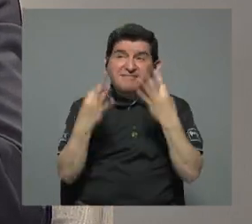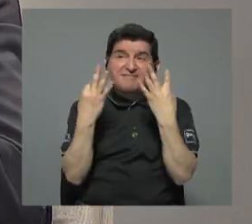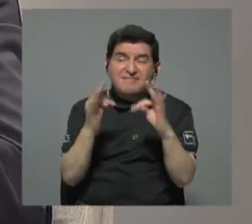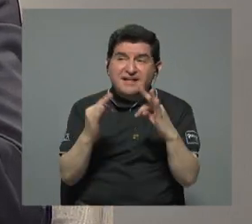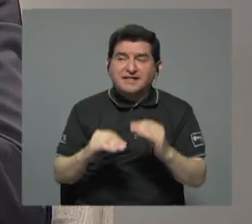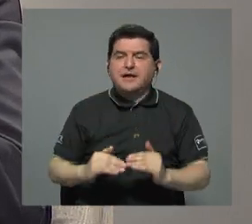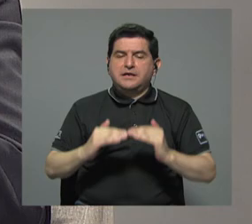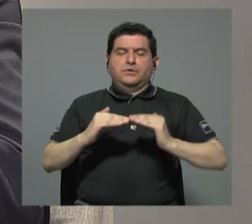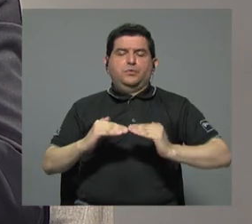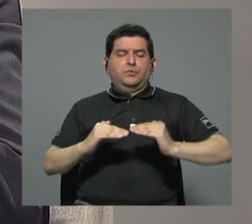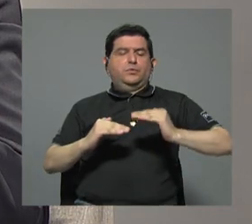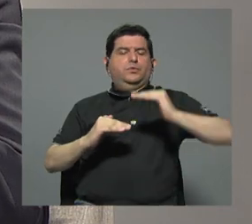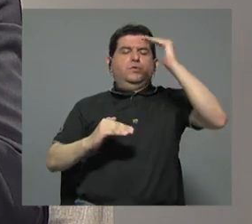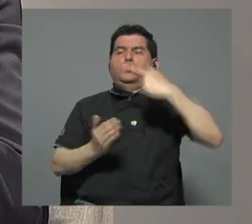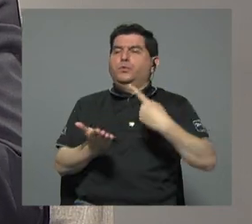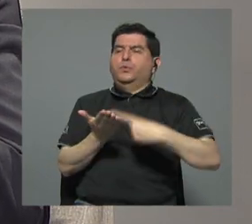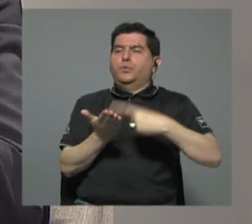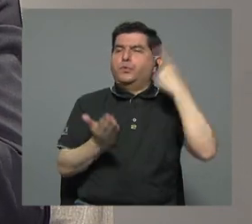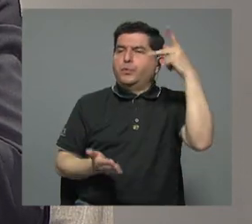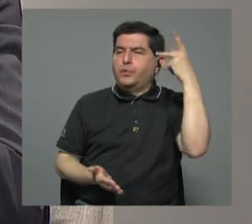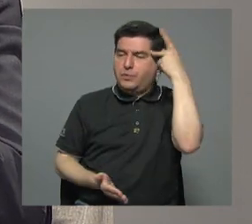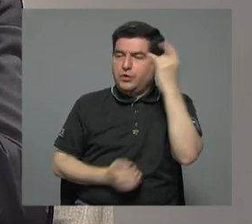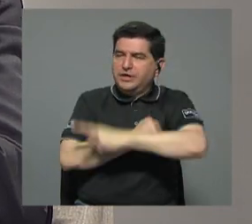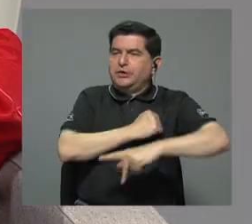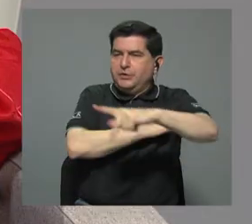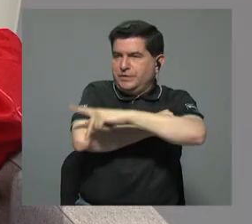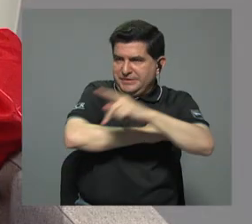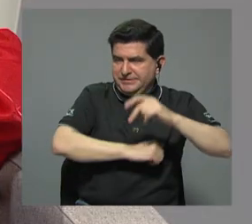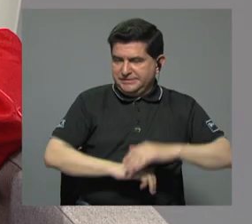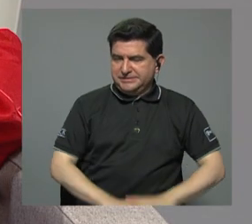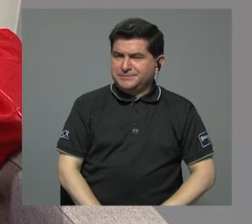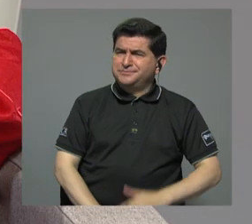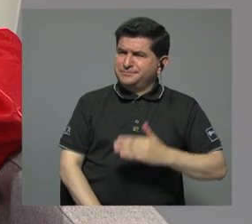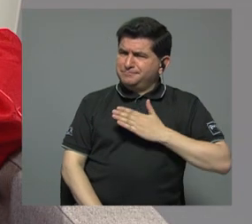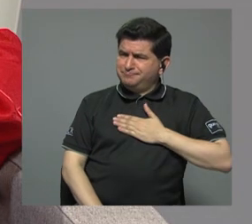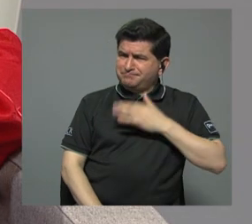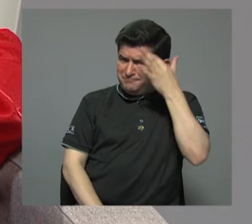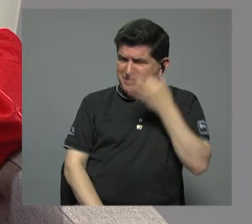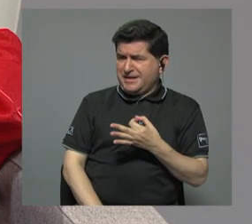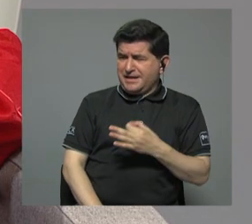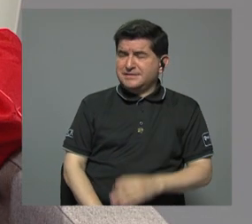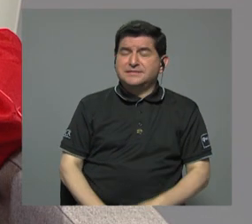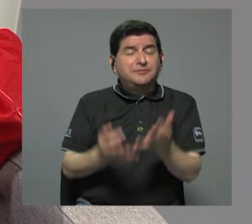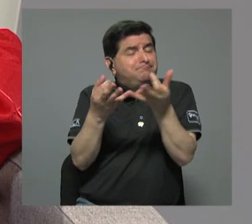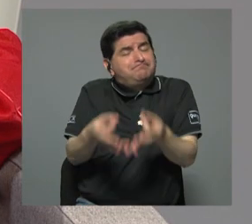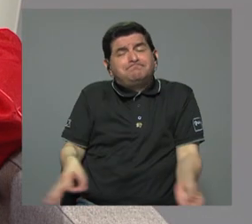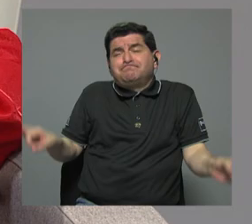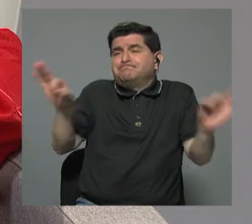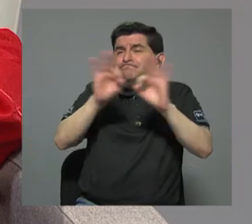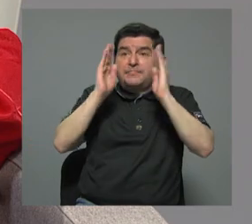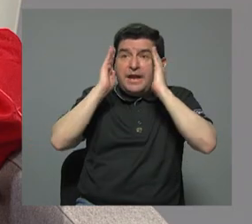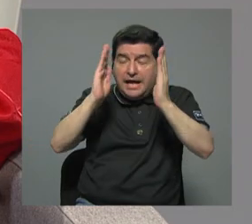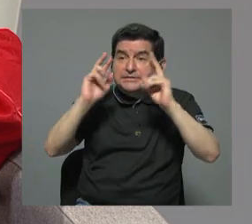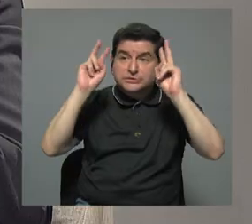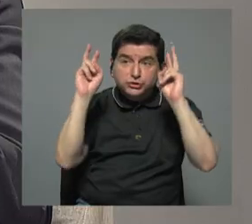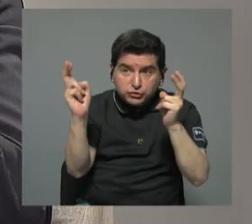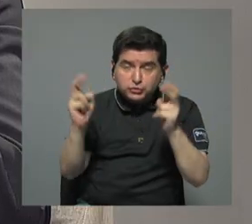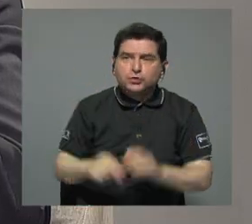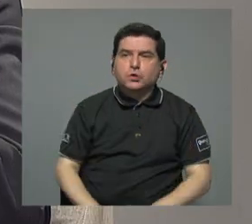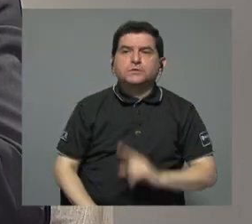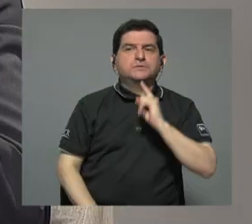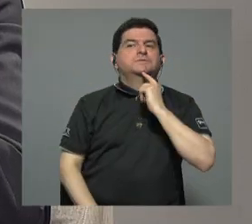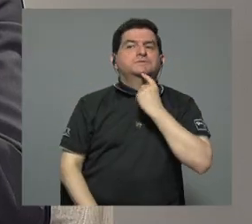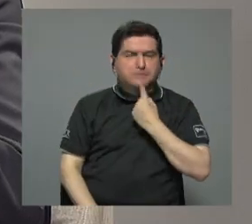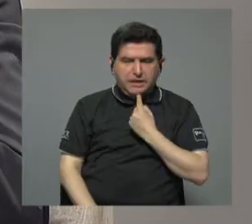elevar el debate político en este país a mí me parece que central que nosotros cuando abordemos estos temas lo hagamos con